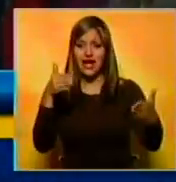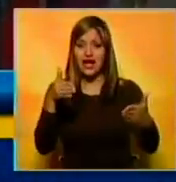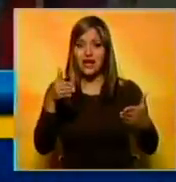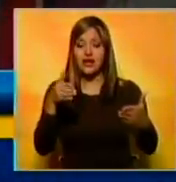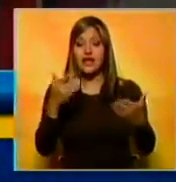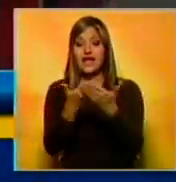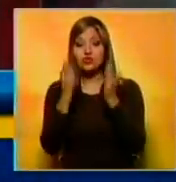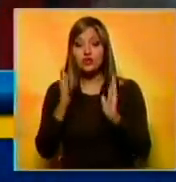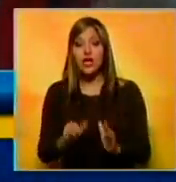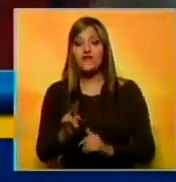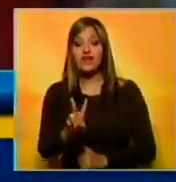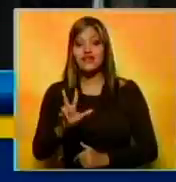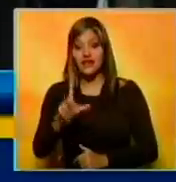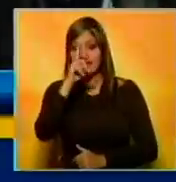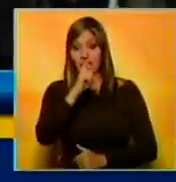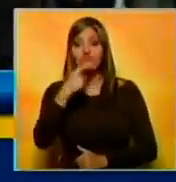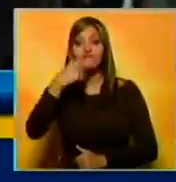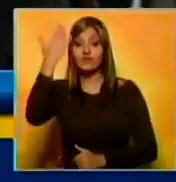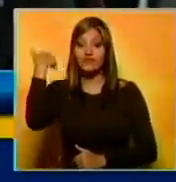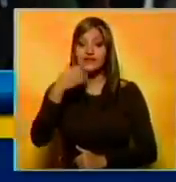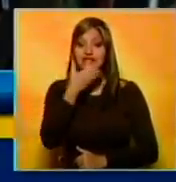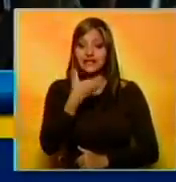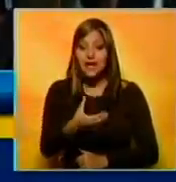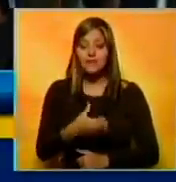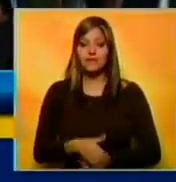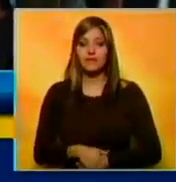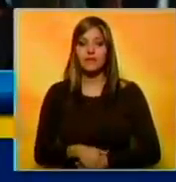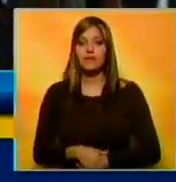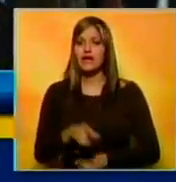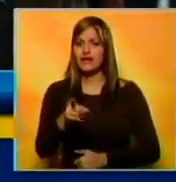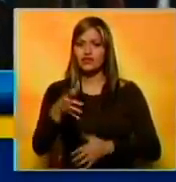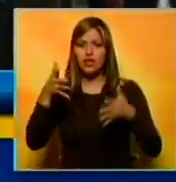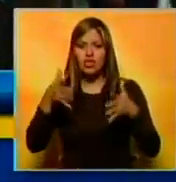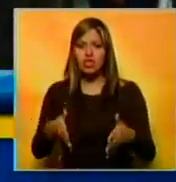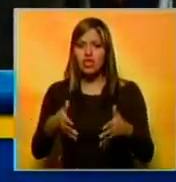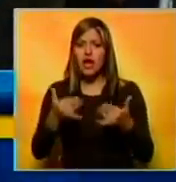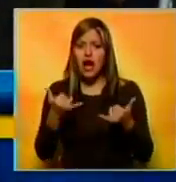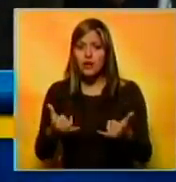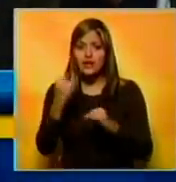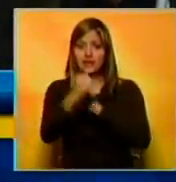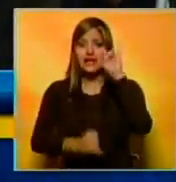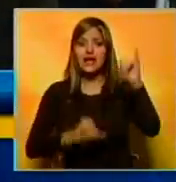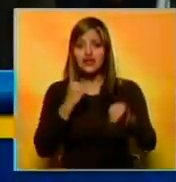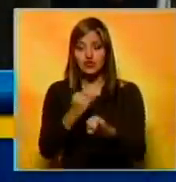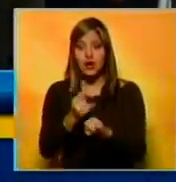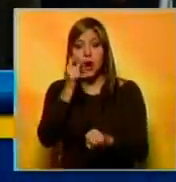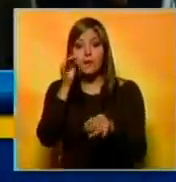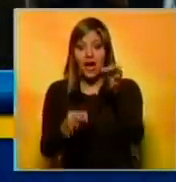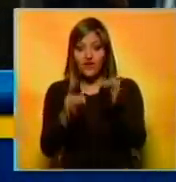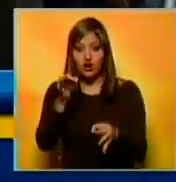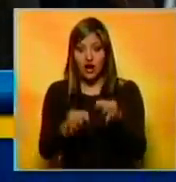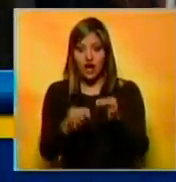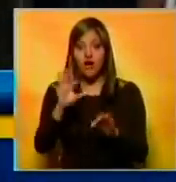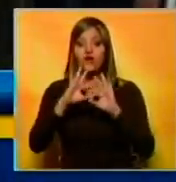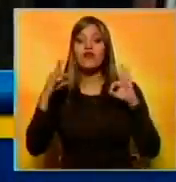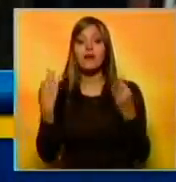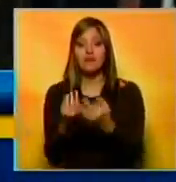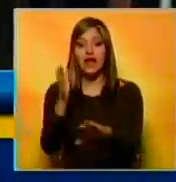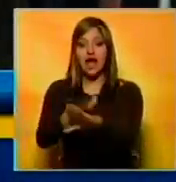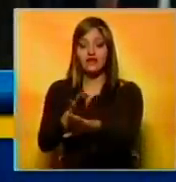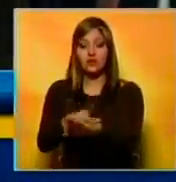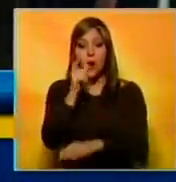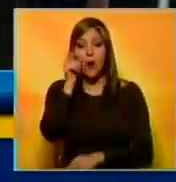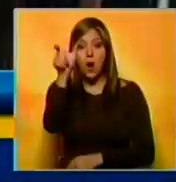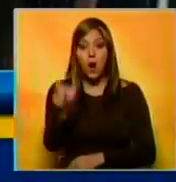una estudiante de 23 años el pasado diciembre, en un caso que provocó un escándalo internacional. El abogado defensor y la familia aseguraron que el